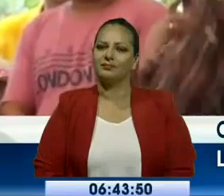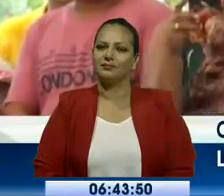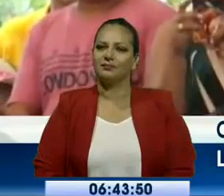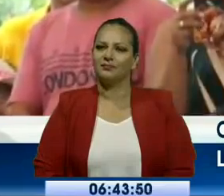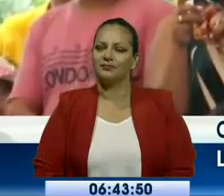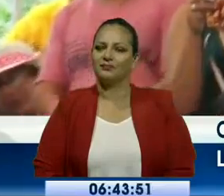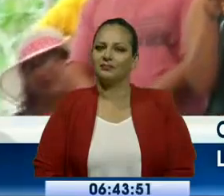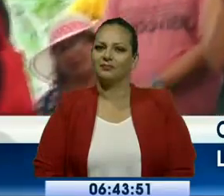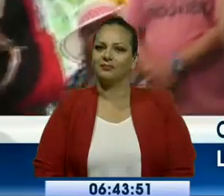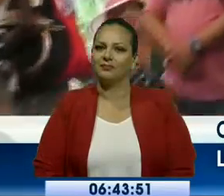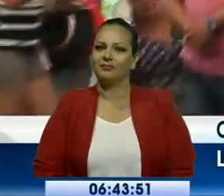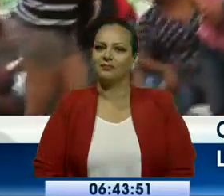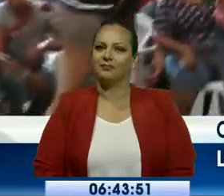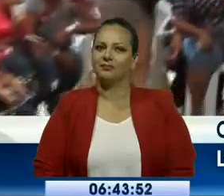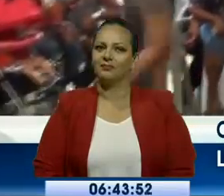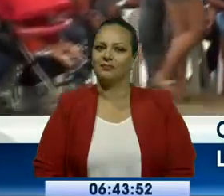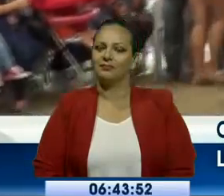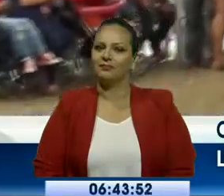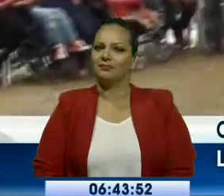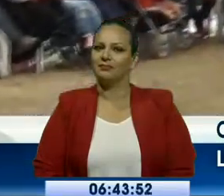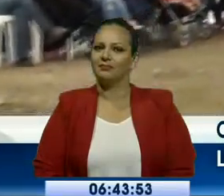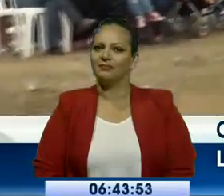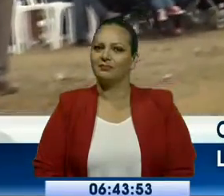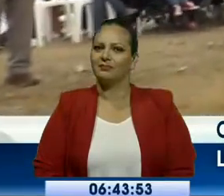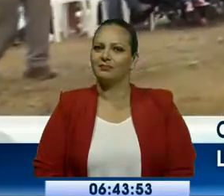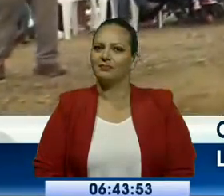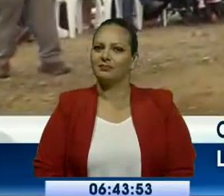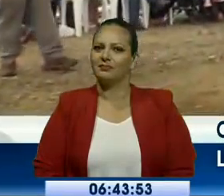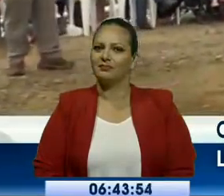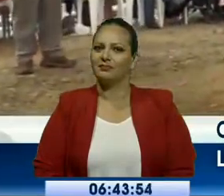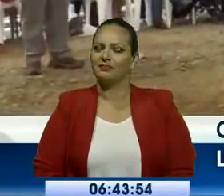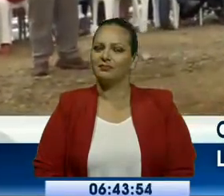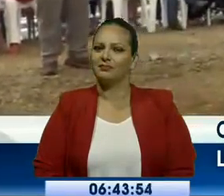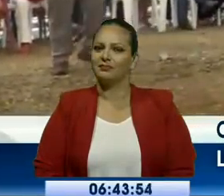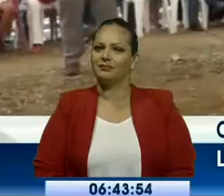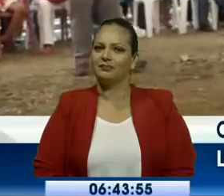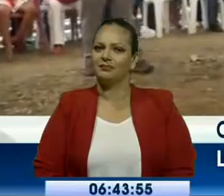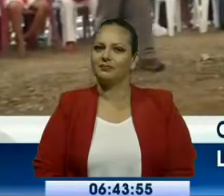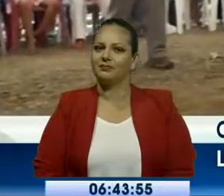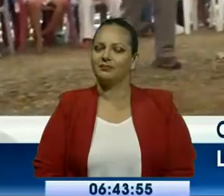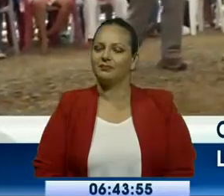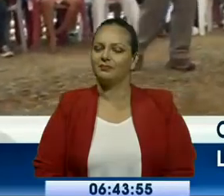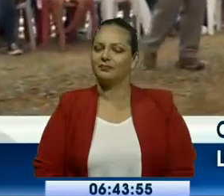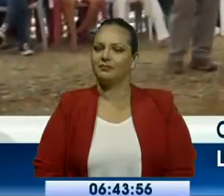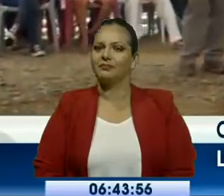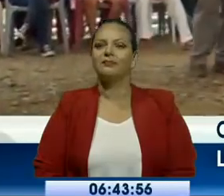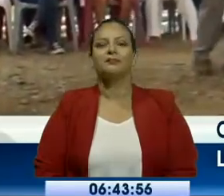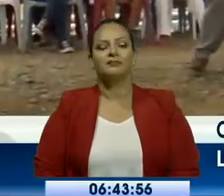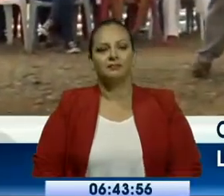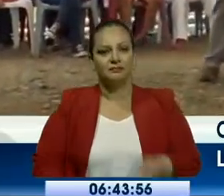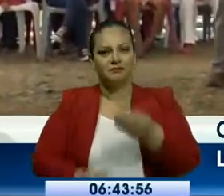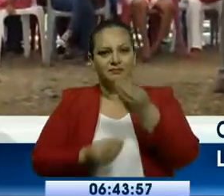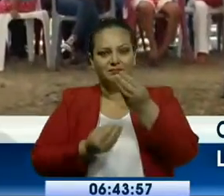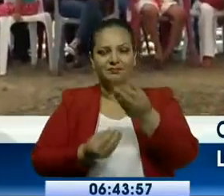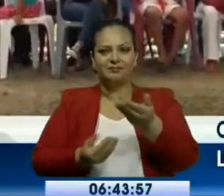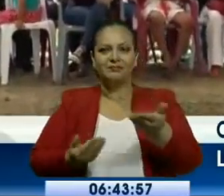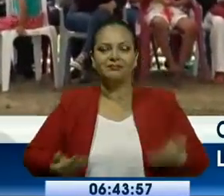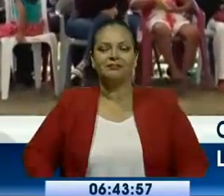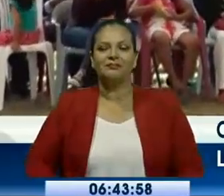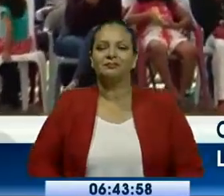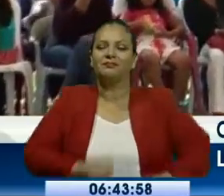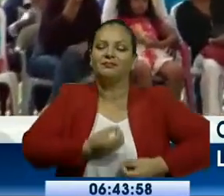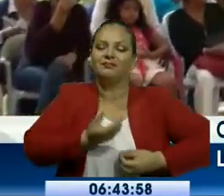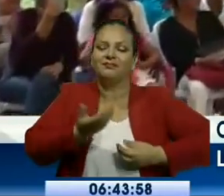corazón. ¡Ay, compadre, qué rico! Escuchen, mi gran amigo, aquí yo he llegado presente,